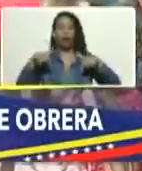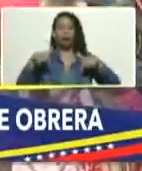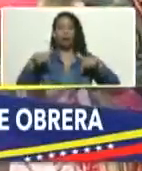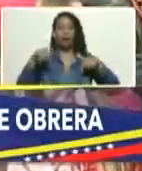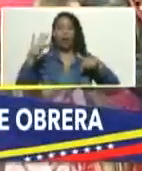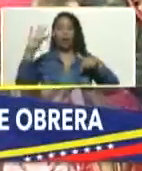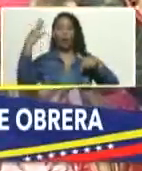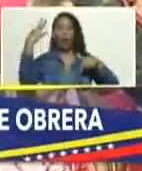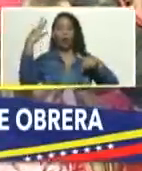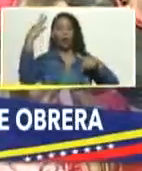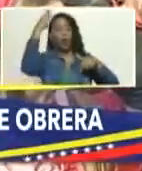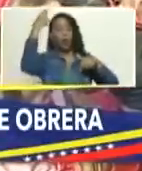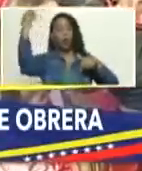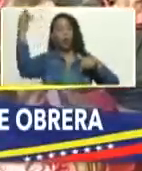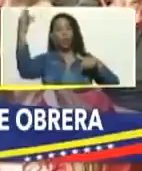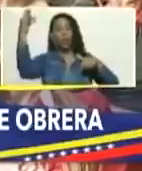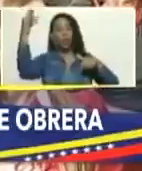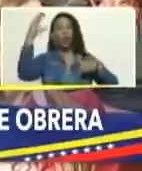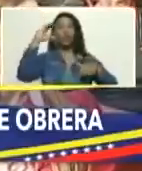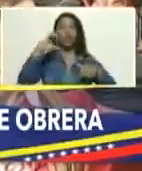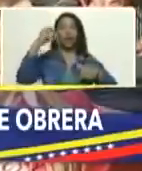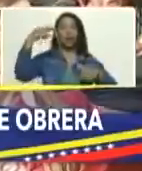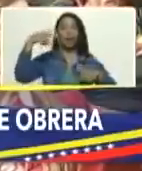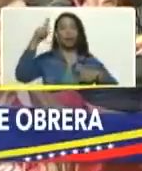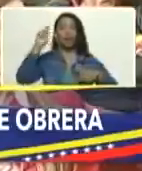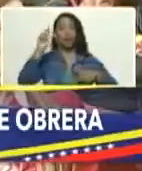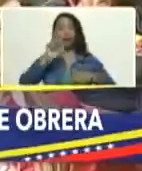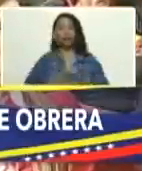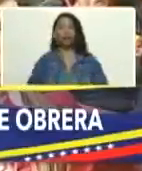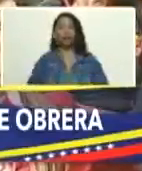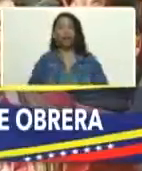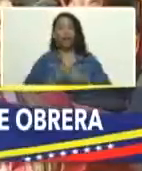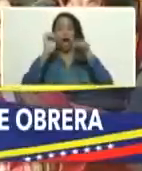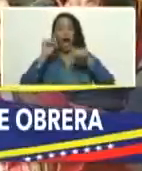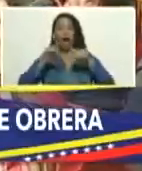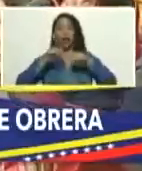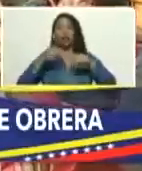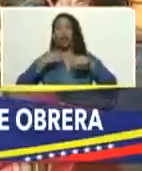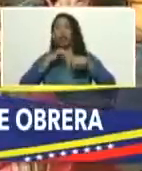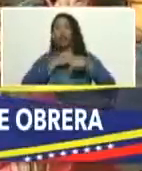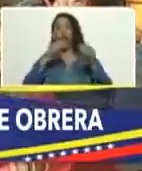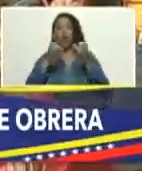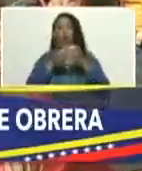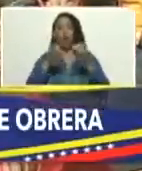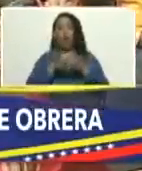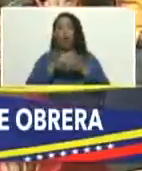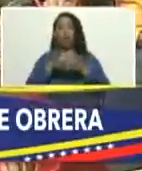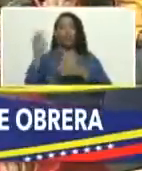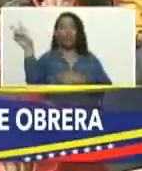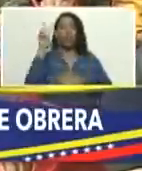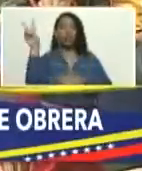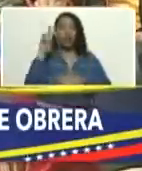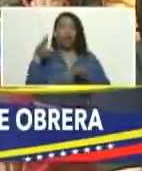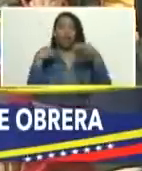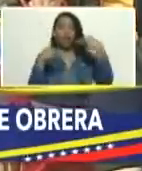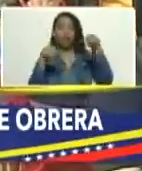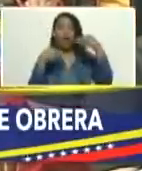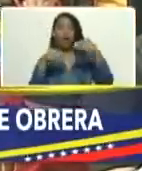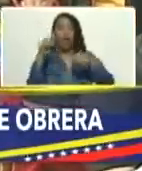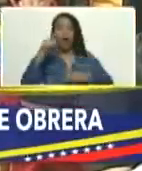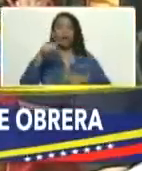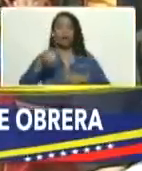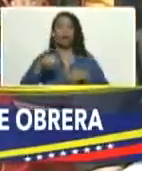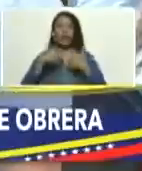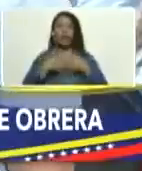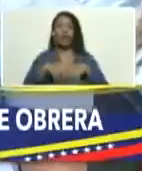cuarto congreso de los CPTT. Aquí nosotros en la Corporación Venezolana del Plástico, porque esta planta